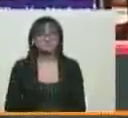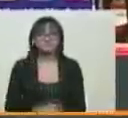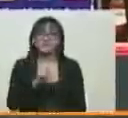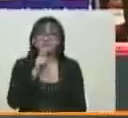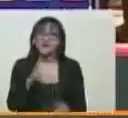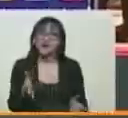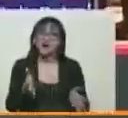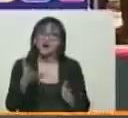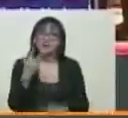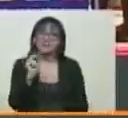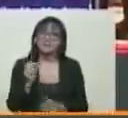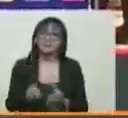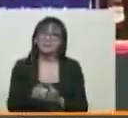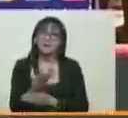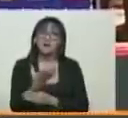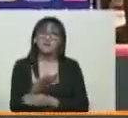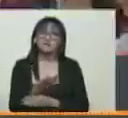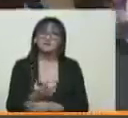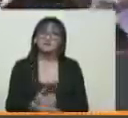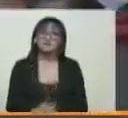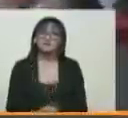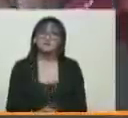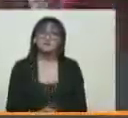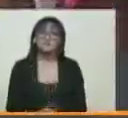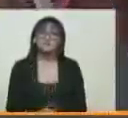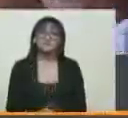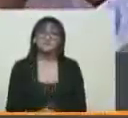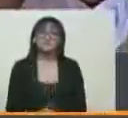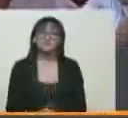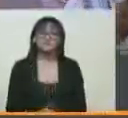¿Quién gana el 20 de mayo?